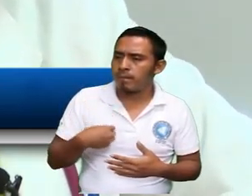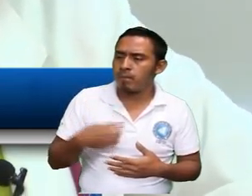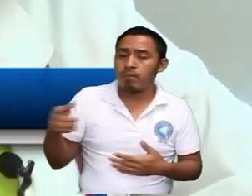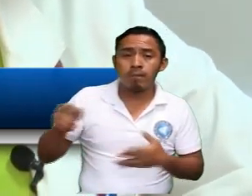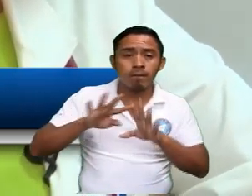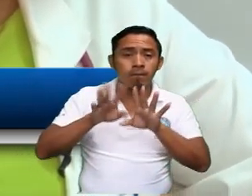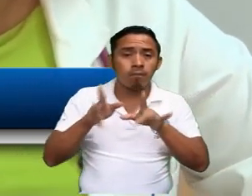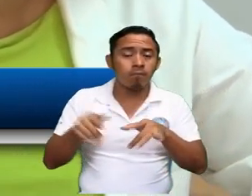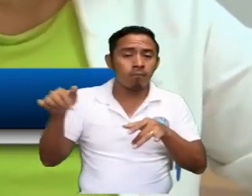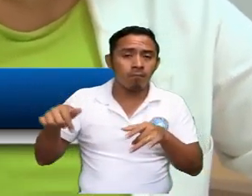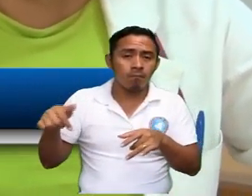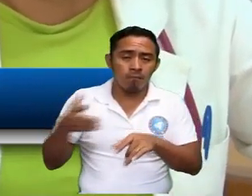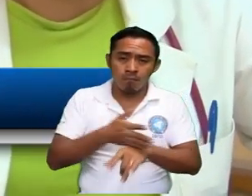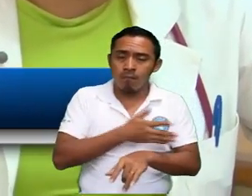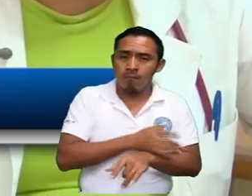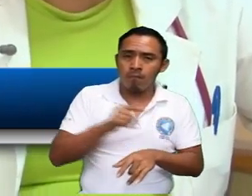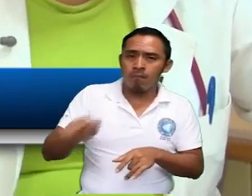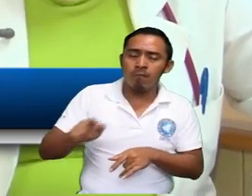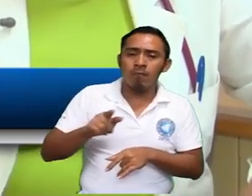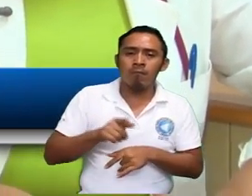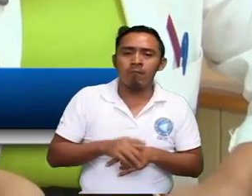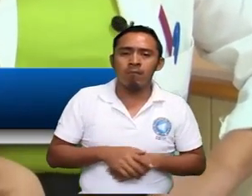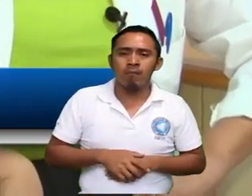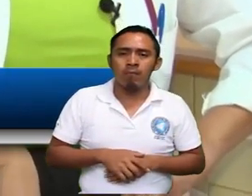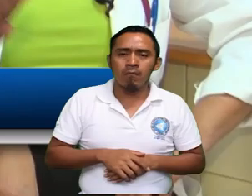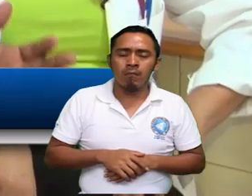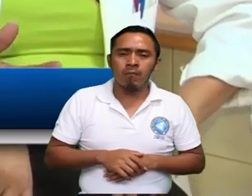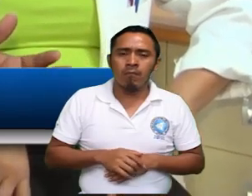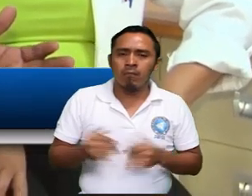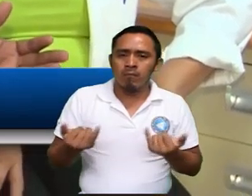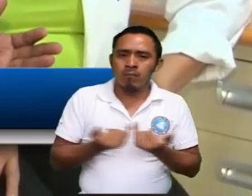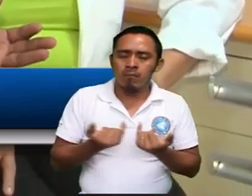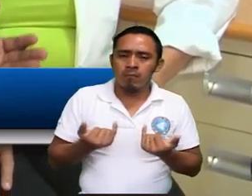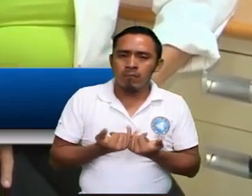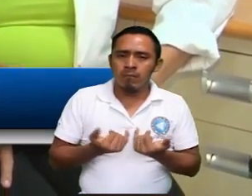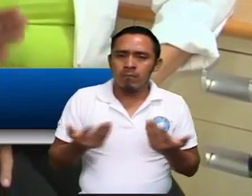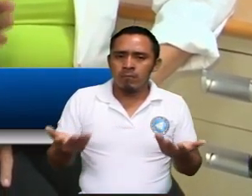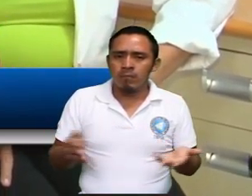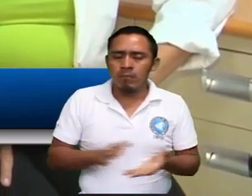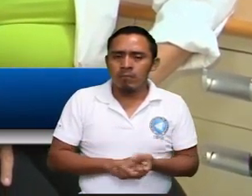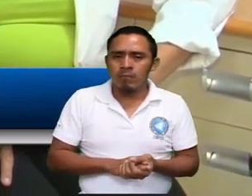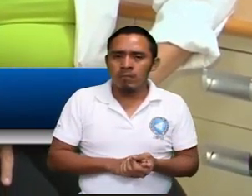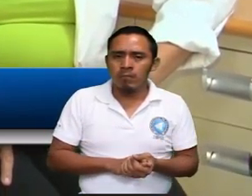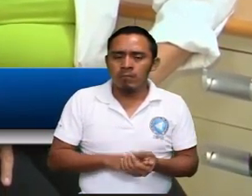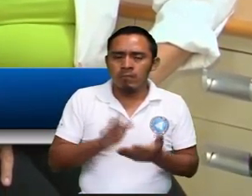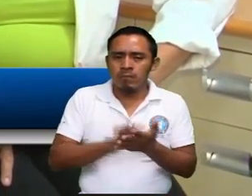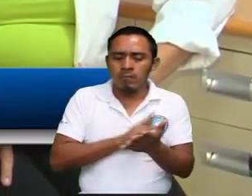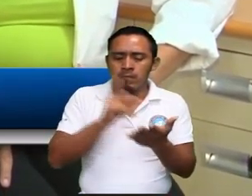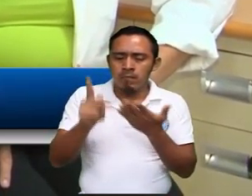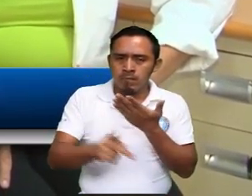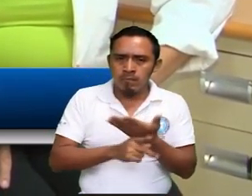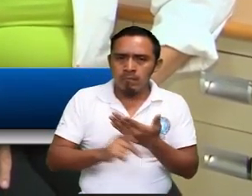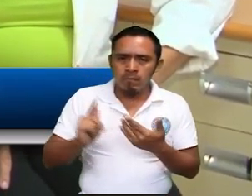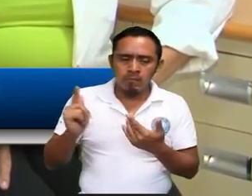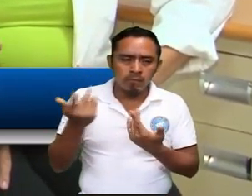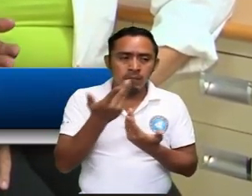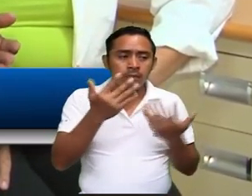estaba aquí presente de que ustedes también, aparte de que el programa se extiende hasta los